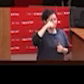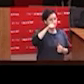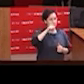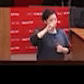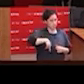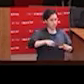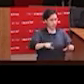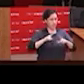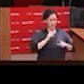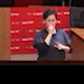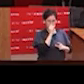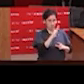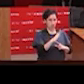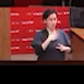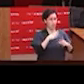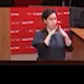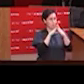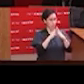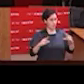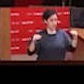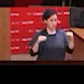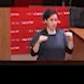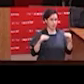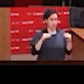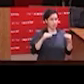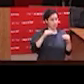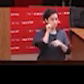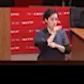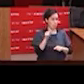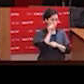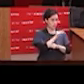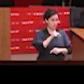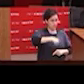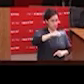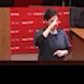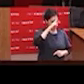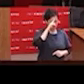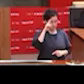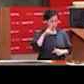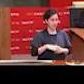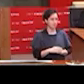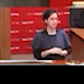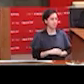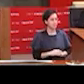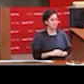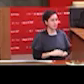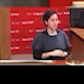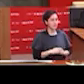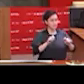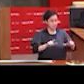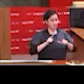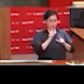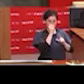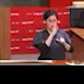licenciado por la por la universidad concia de Madrid en ciencias